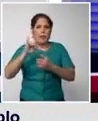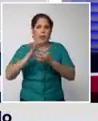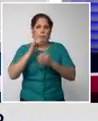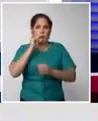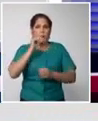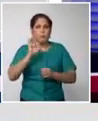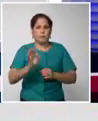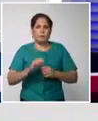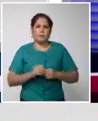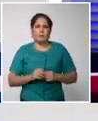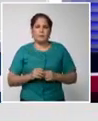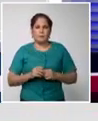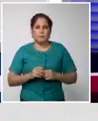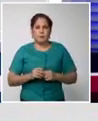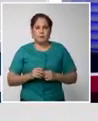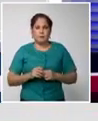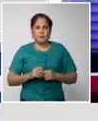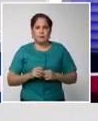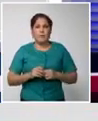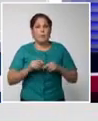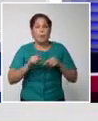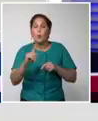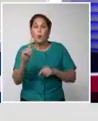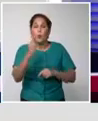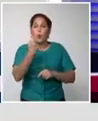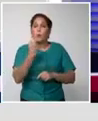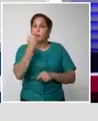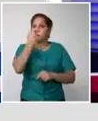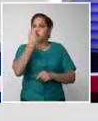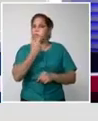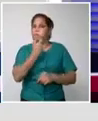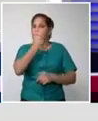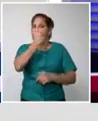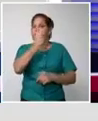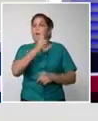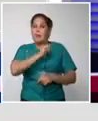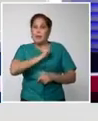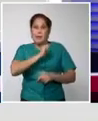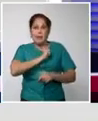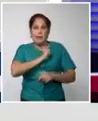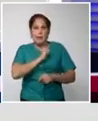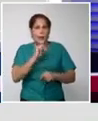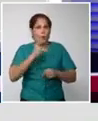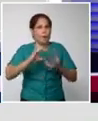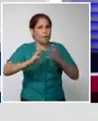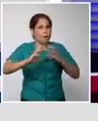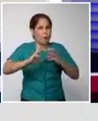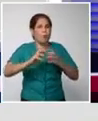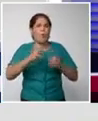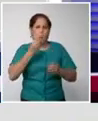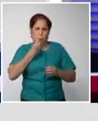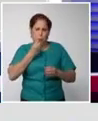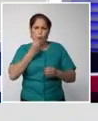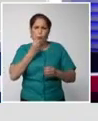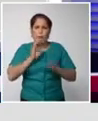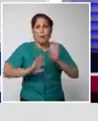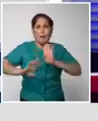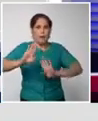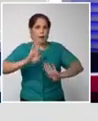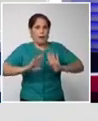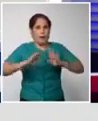Genética y Biotecnología, CIGB, el único por el que apuesta, el único por el que se aplica la